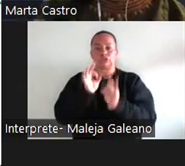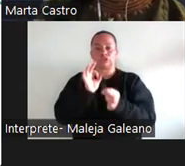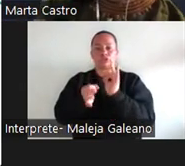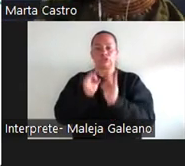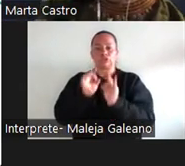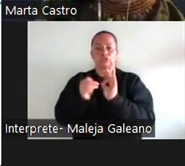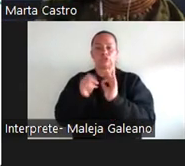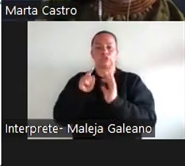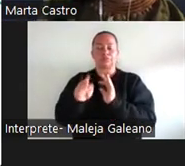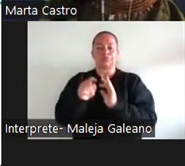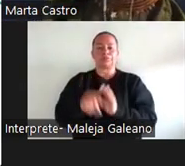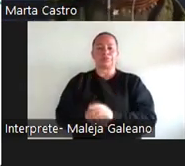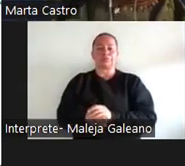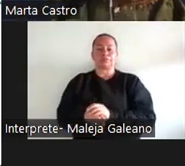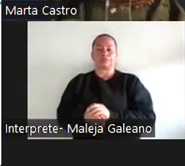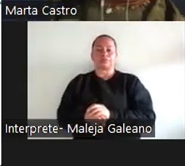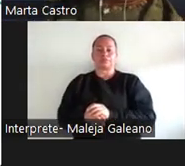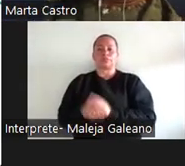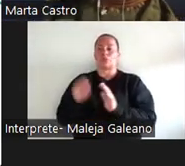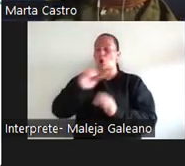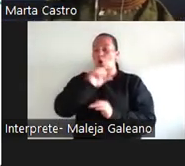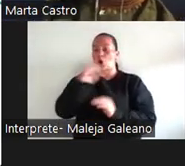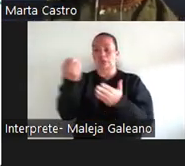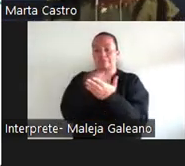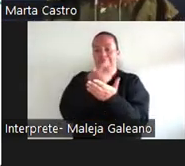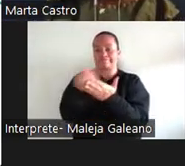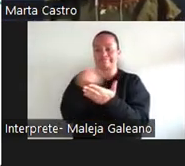jurisprudencia siguiente por favor